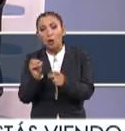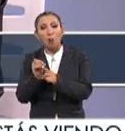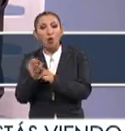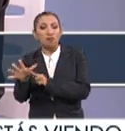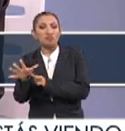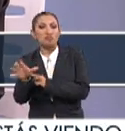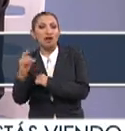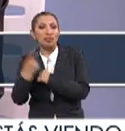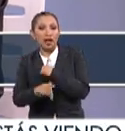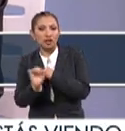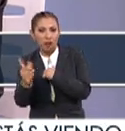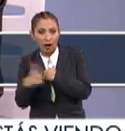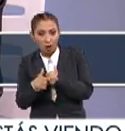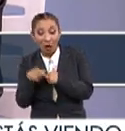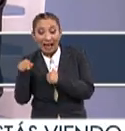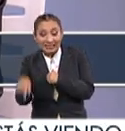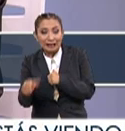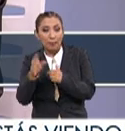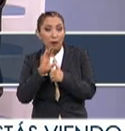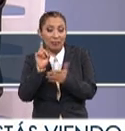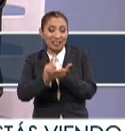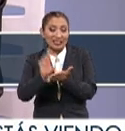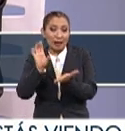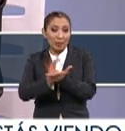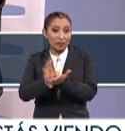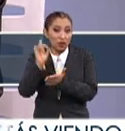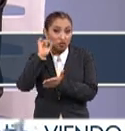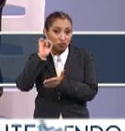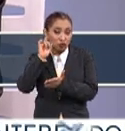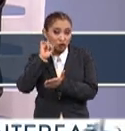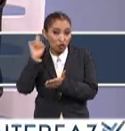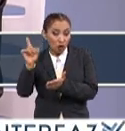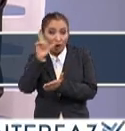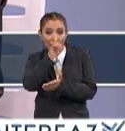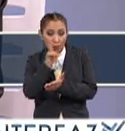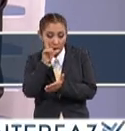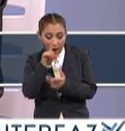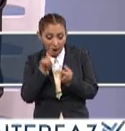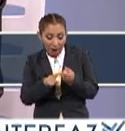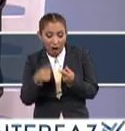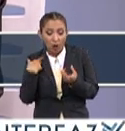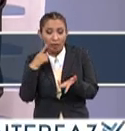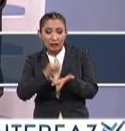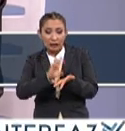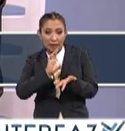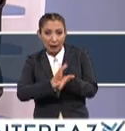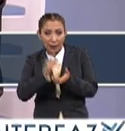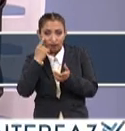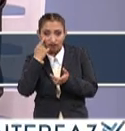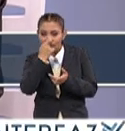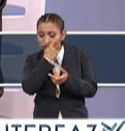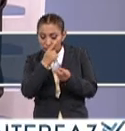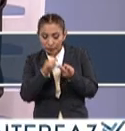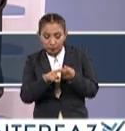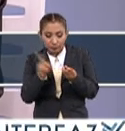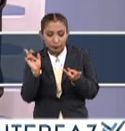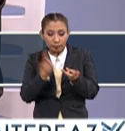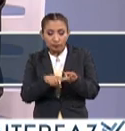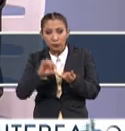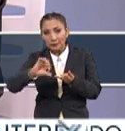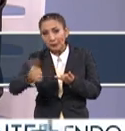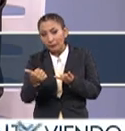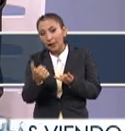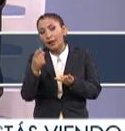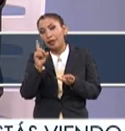secuelas. En este sentido puede ser una discapacidad auditiva y lenguaje, una discapacidad visual,